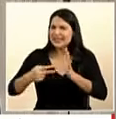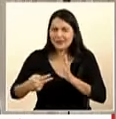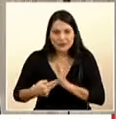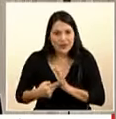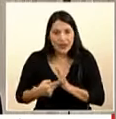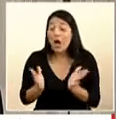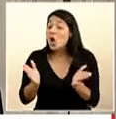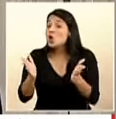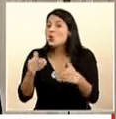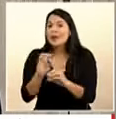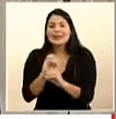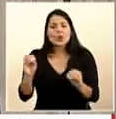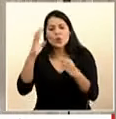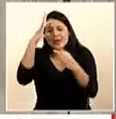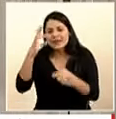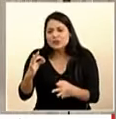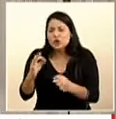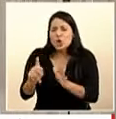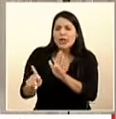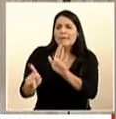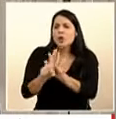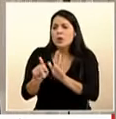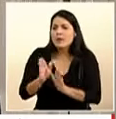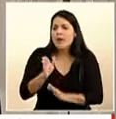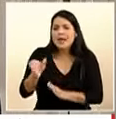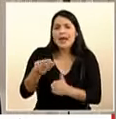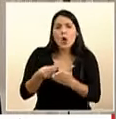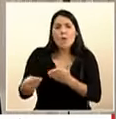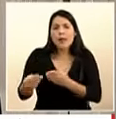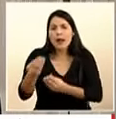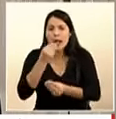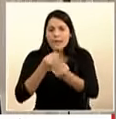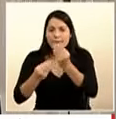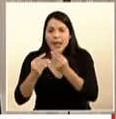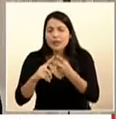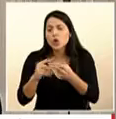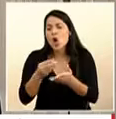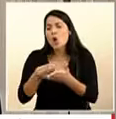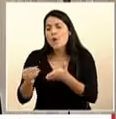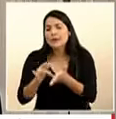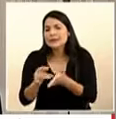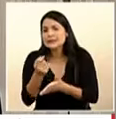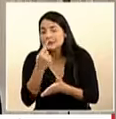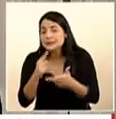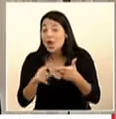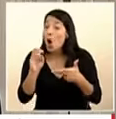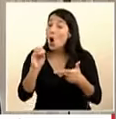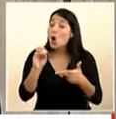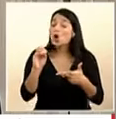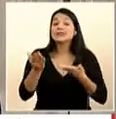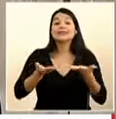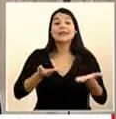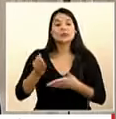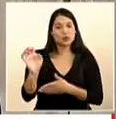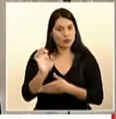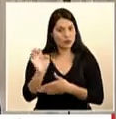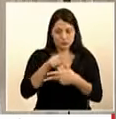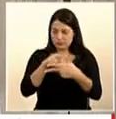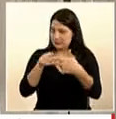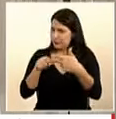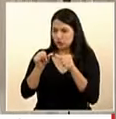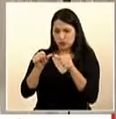acceso a alimentos a medicamentos o a servicios de emergencia eso siempre va a estar disponible